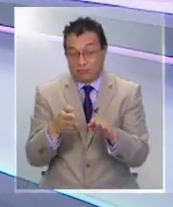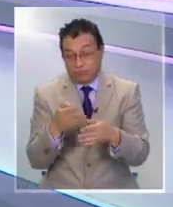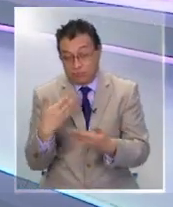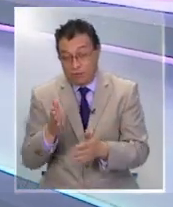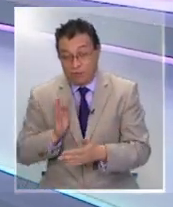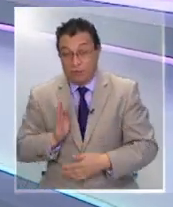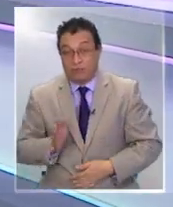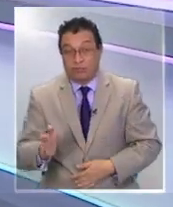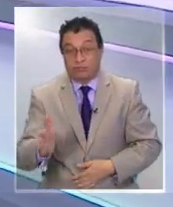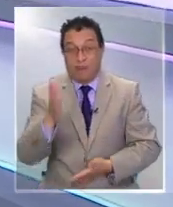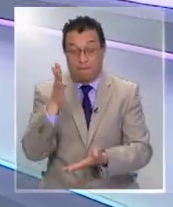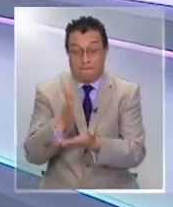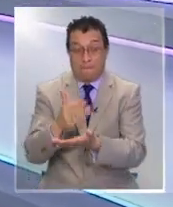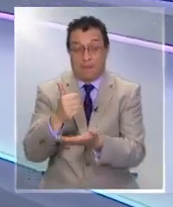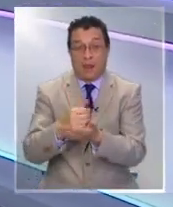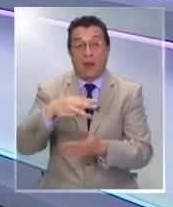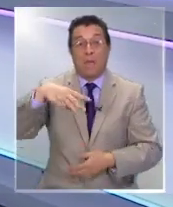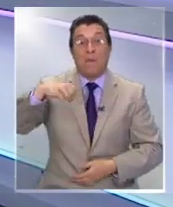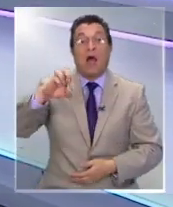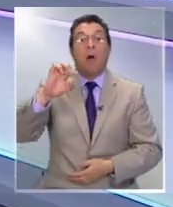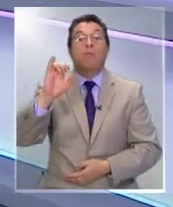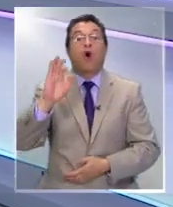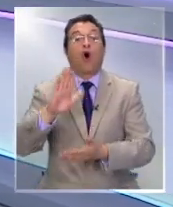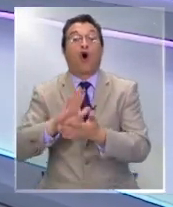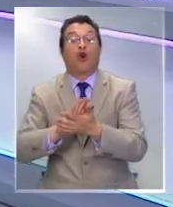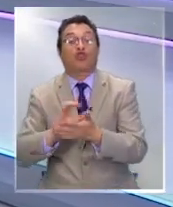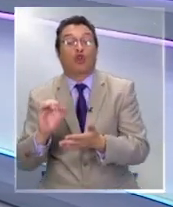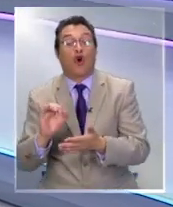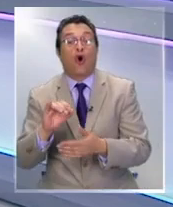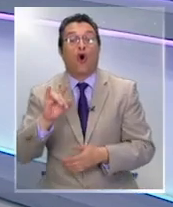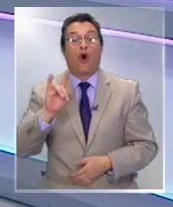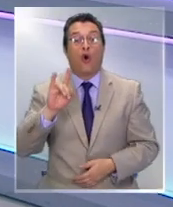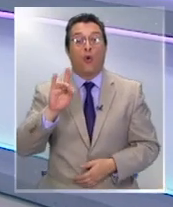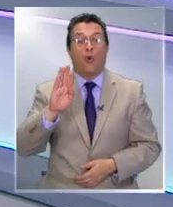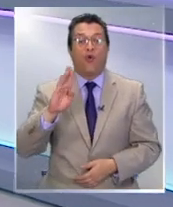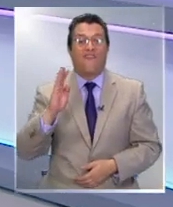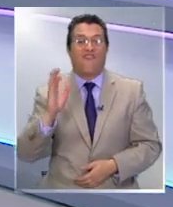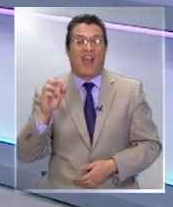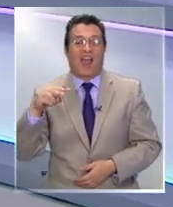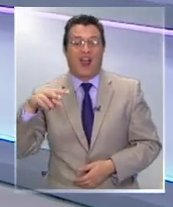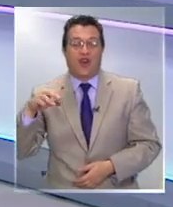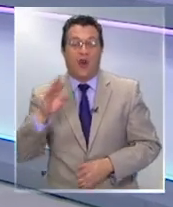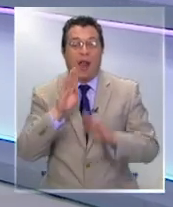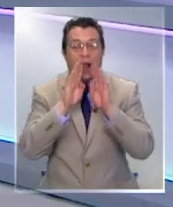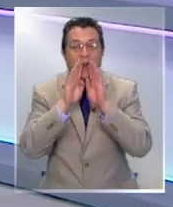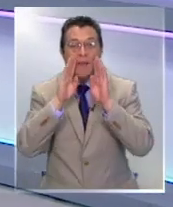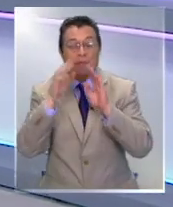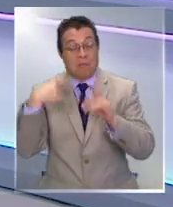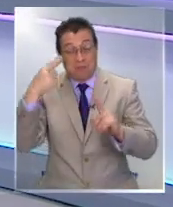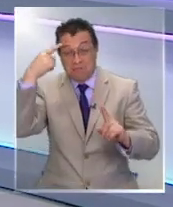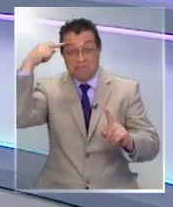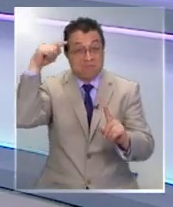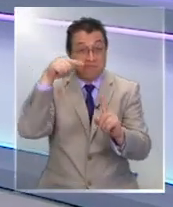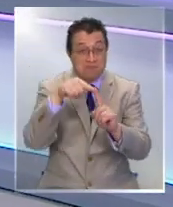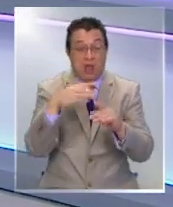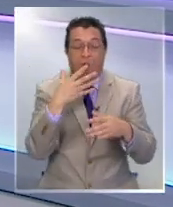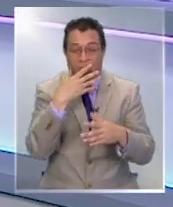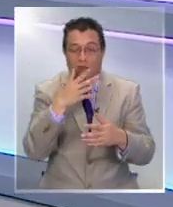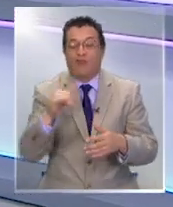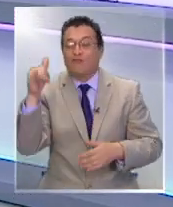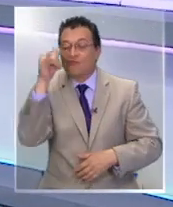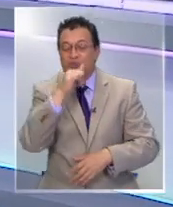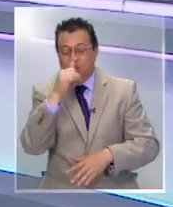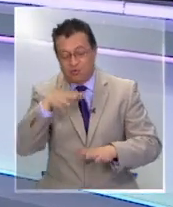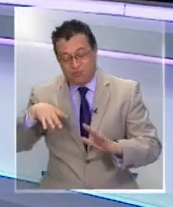marcha el Plan Mapocho Urbano Limpio, una iniciativa que buscaba descontaminar y erradicar por completo las aguas servidas